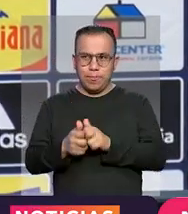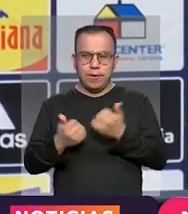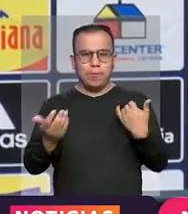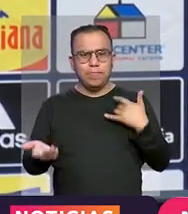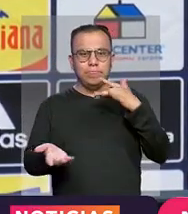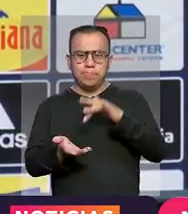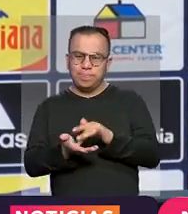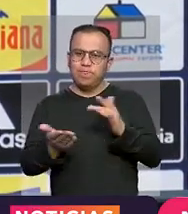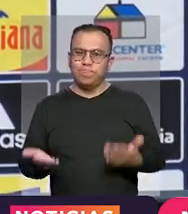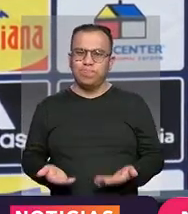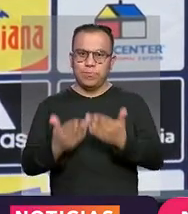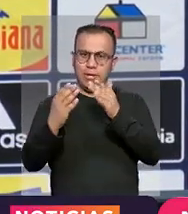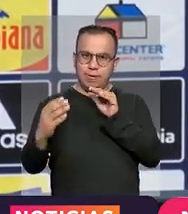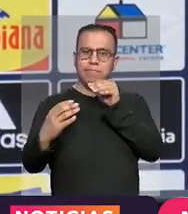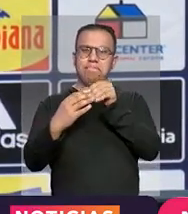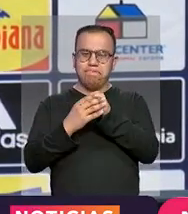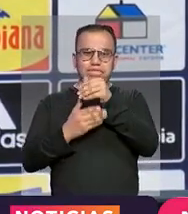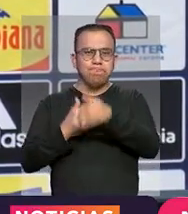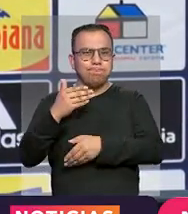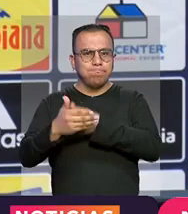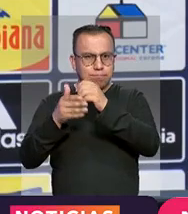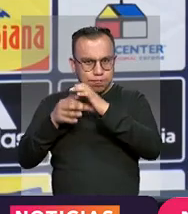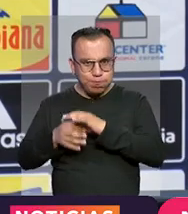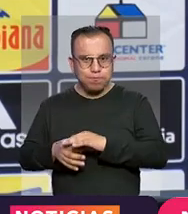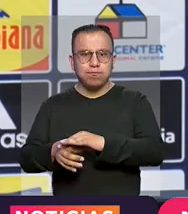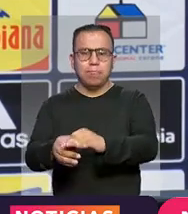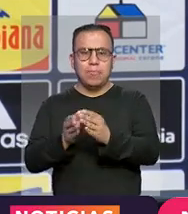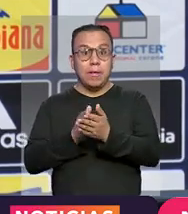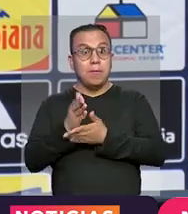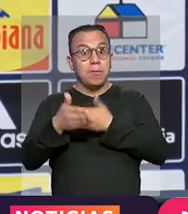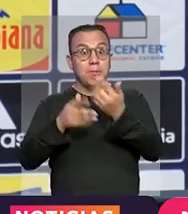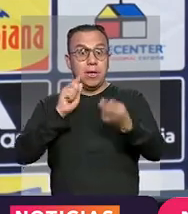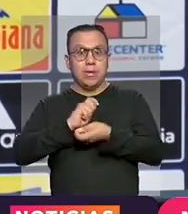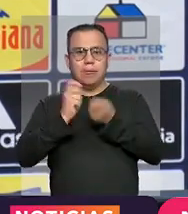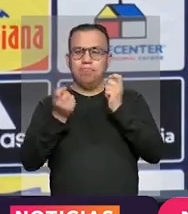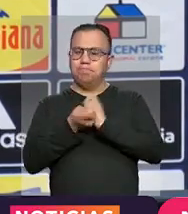vengan y se adapten y que ese cambio sea totalmente natural, ¿no?